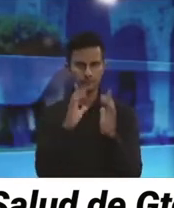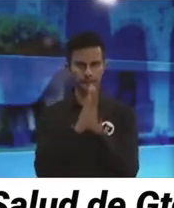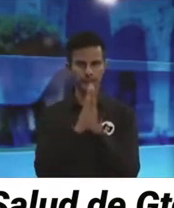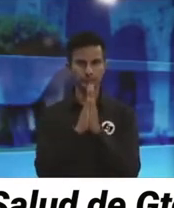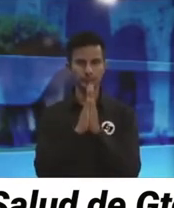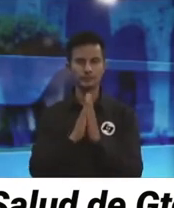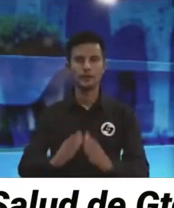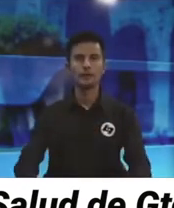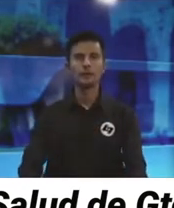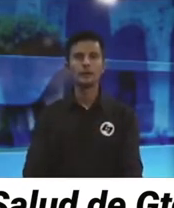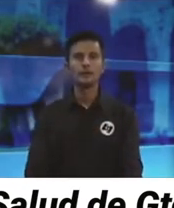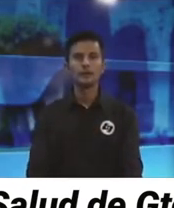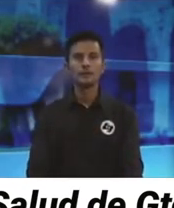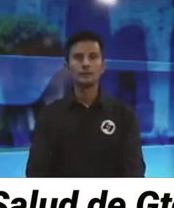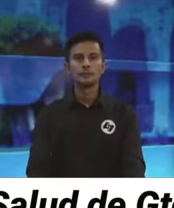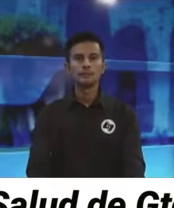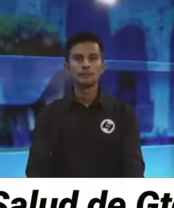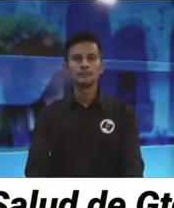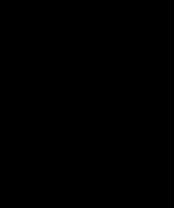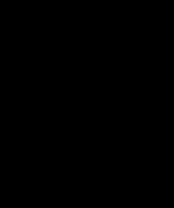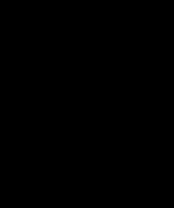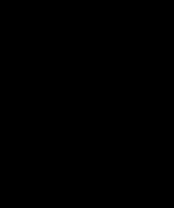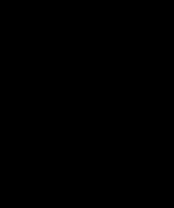que significa para sus familias.